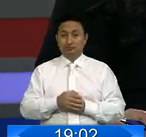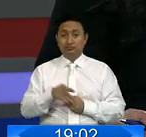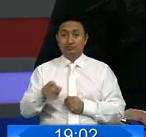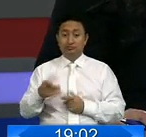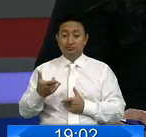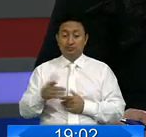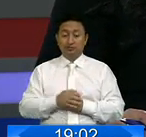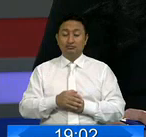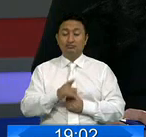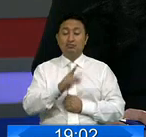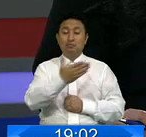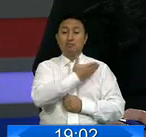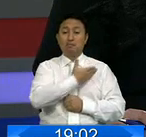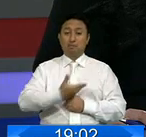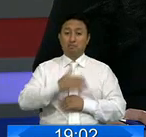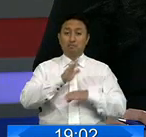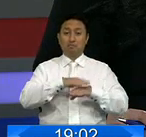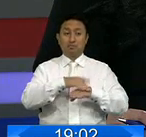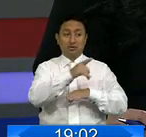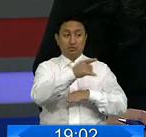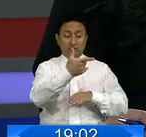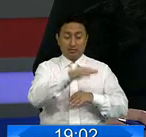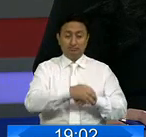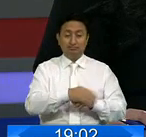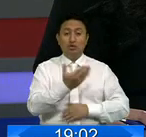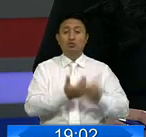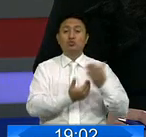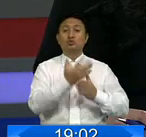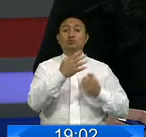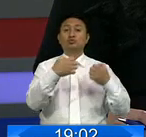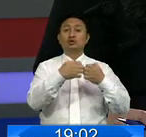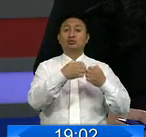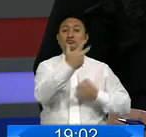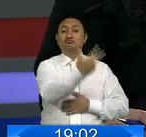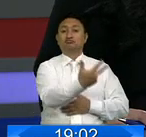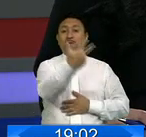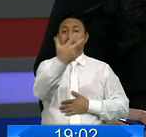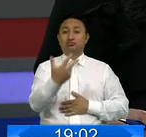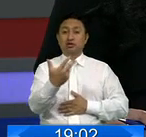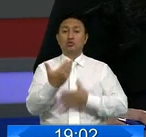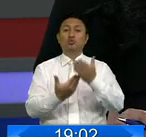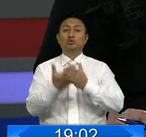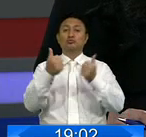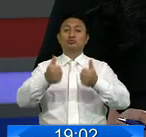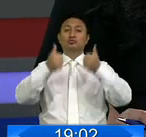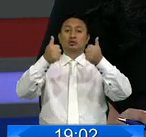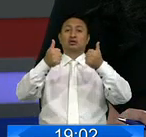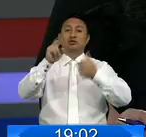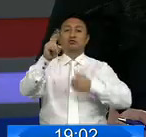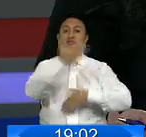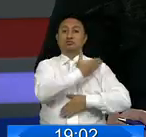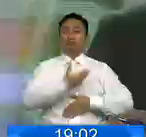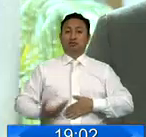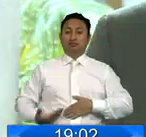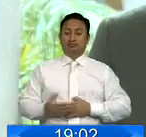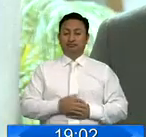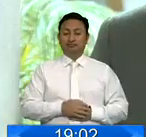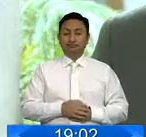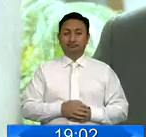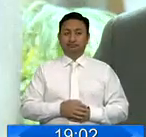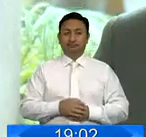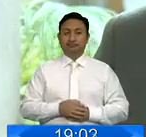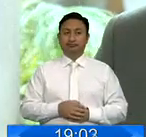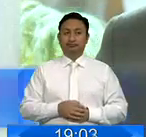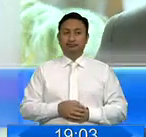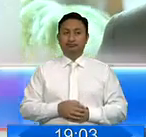deberá notificar al presidente de la República para que envíe una terna con los nuevos postulantes a la vicepresidencia. La